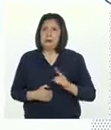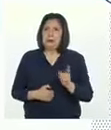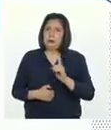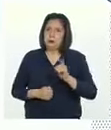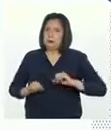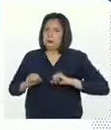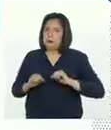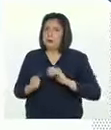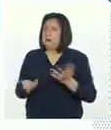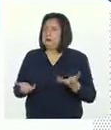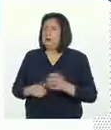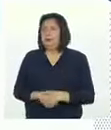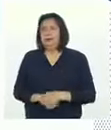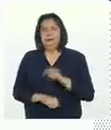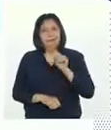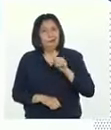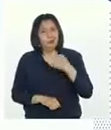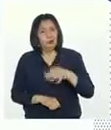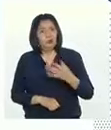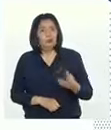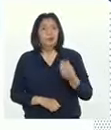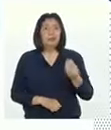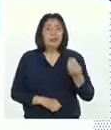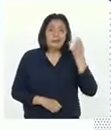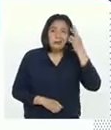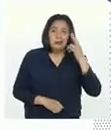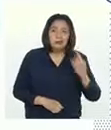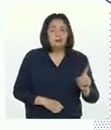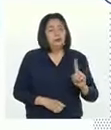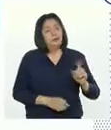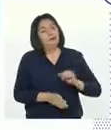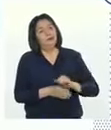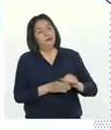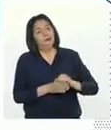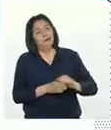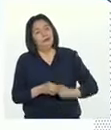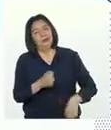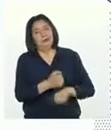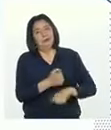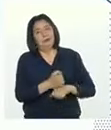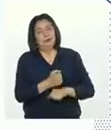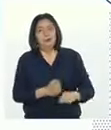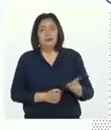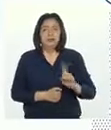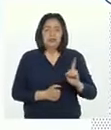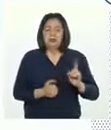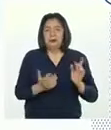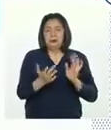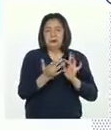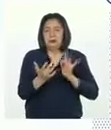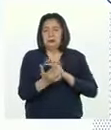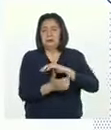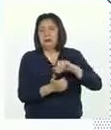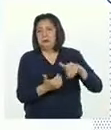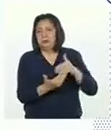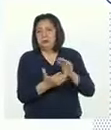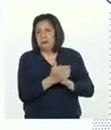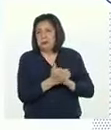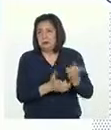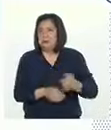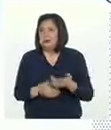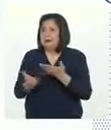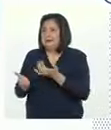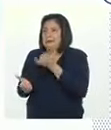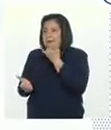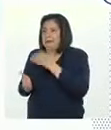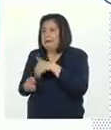no hacer ejercicio. Esto se ha originado por dejar de practicar fútbol y dejar de interactuar con sus amigos. Y esto